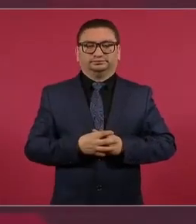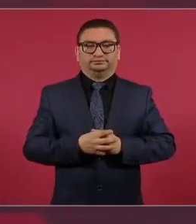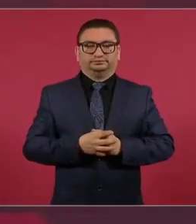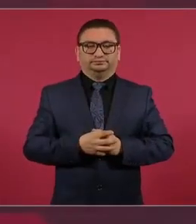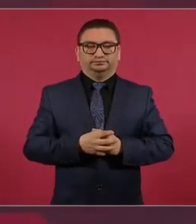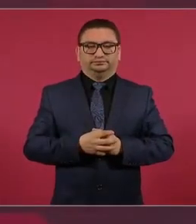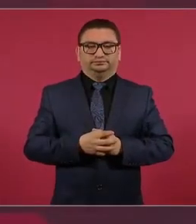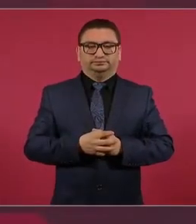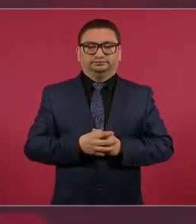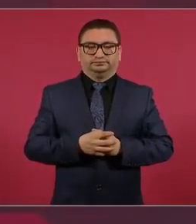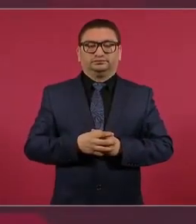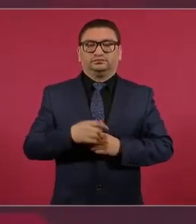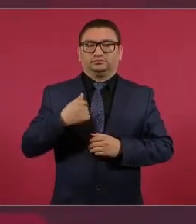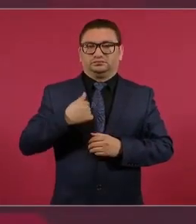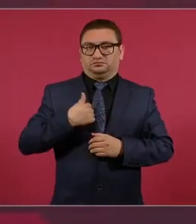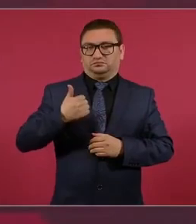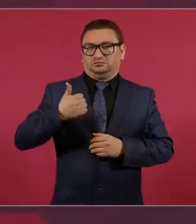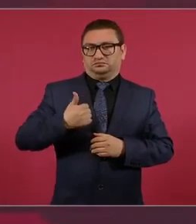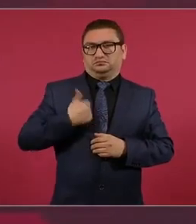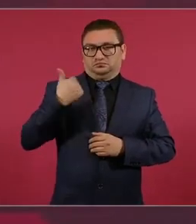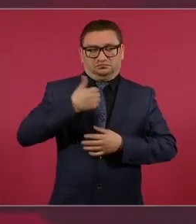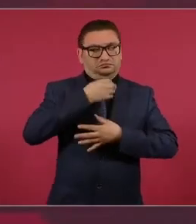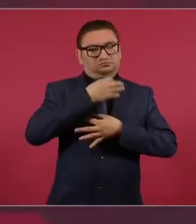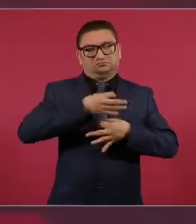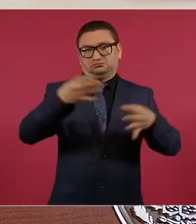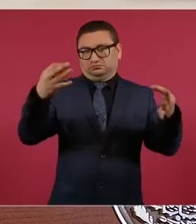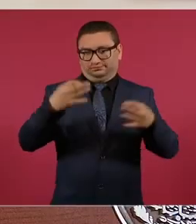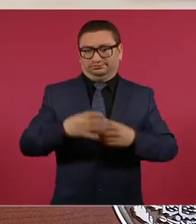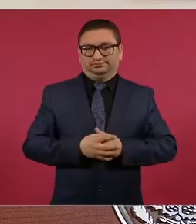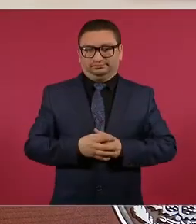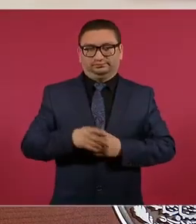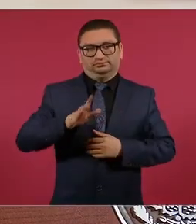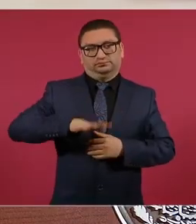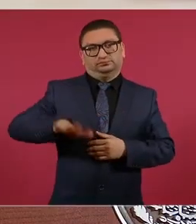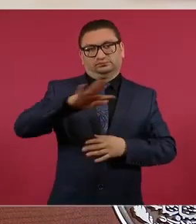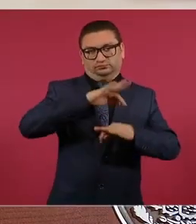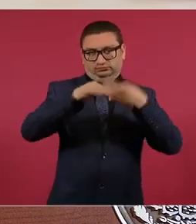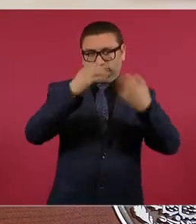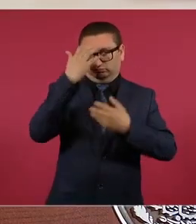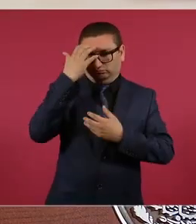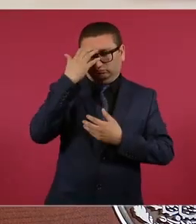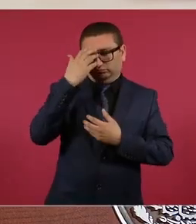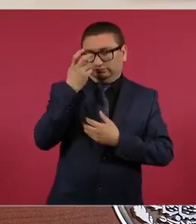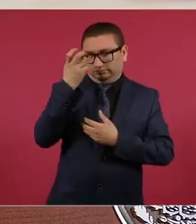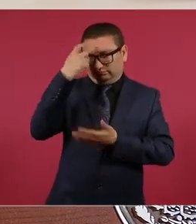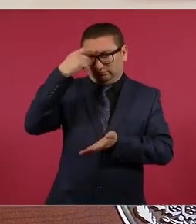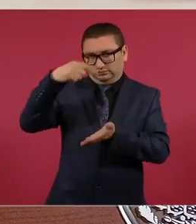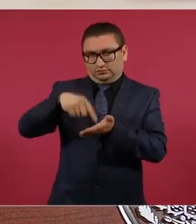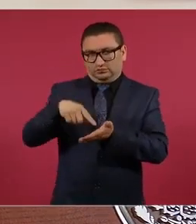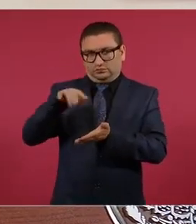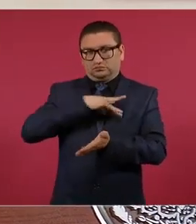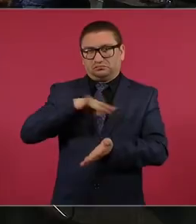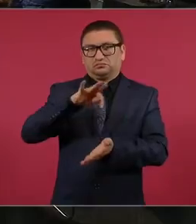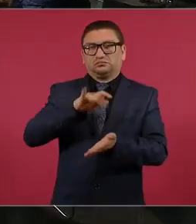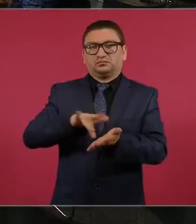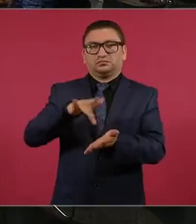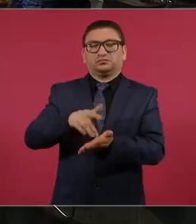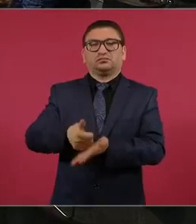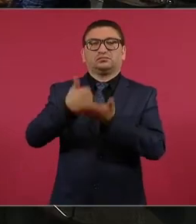y aprovecho para darlo a conocer y creo que esto va a ayudar